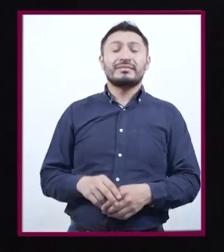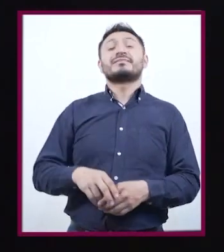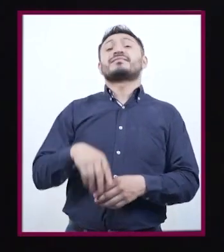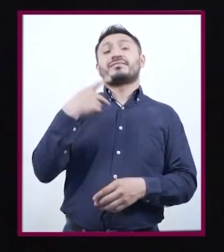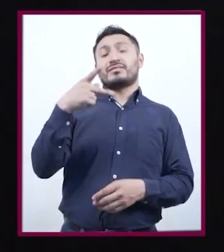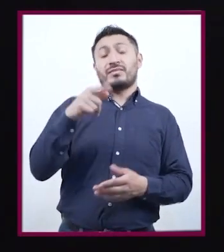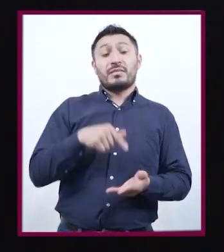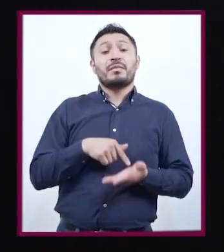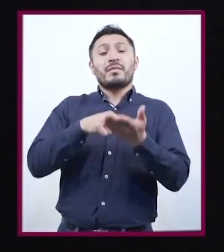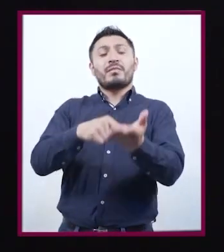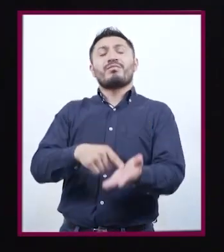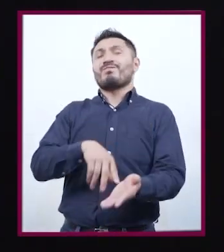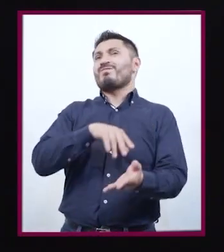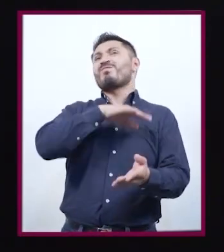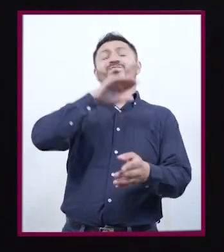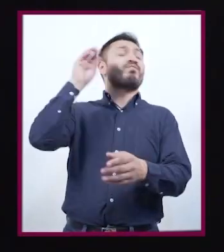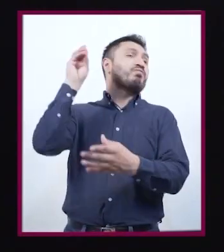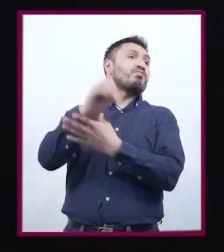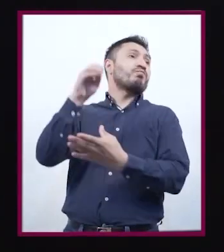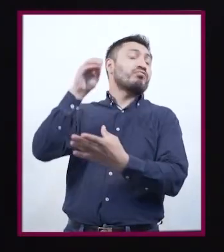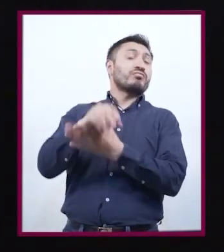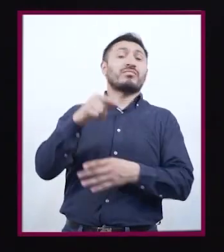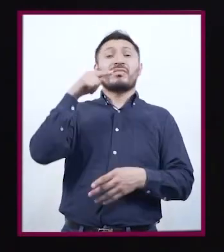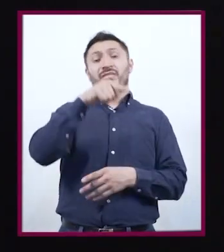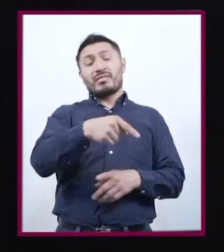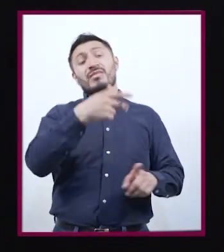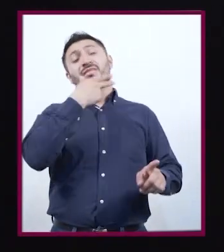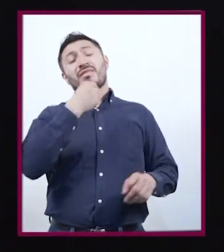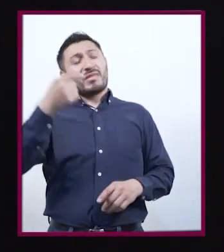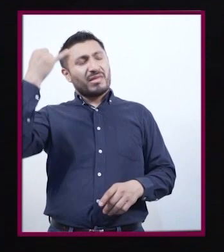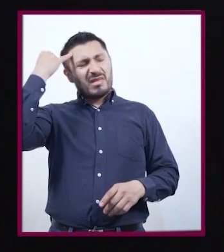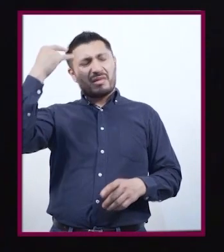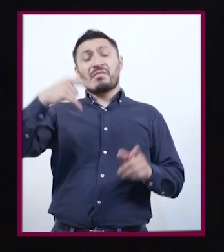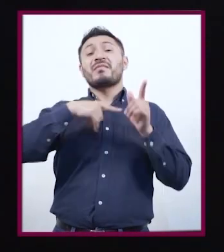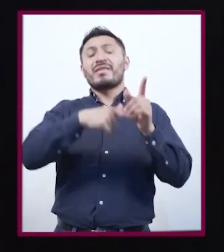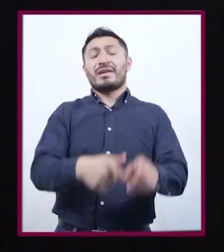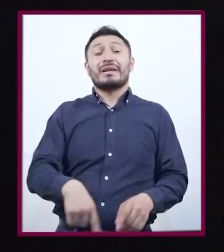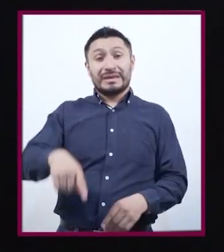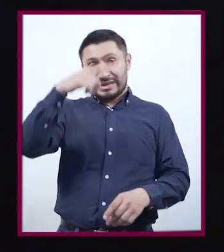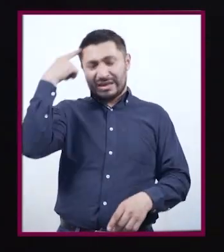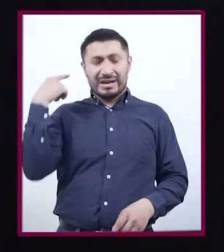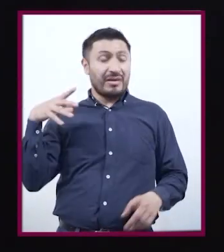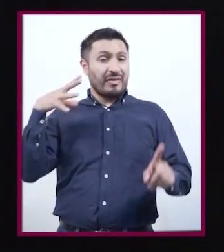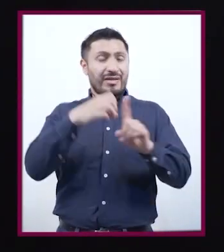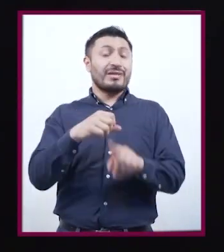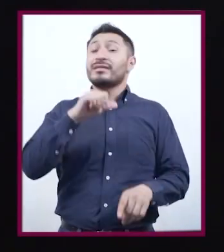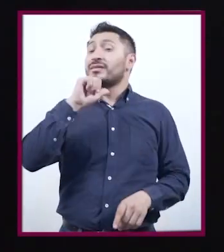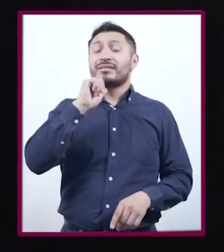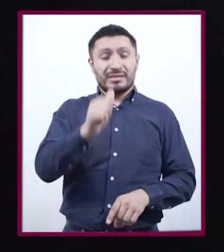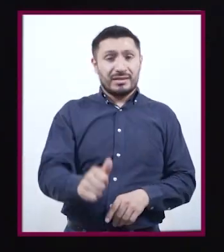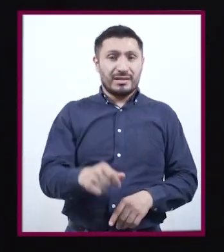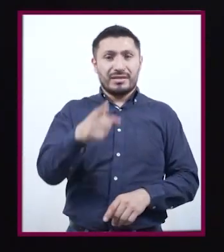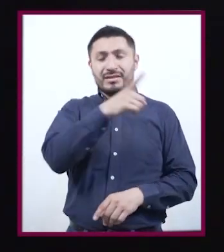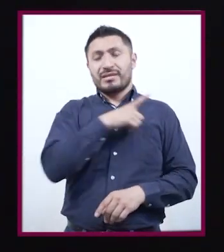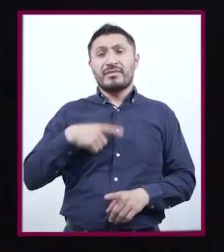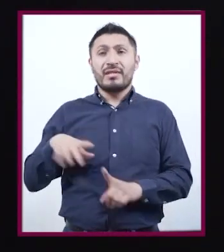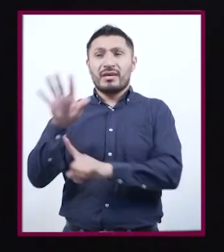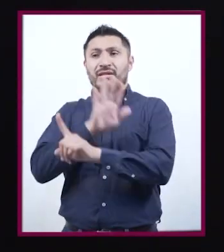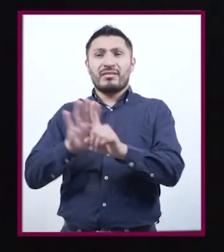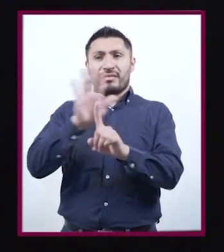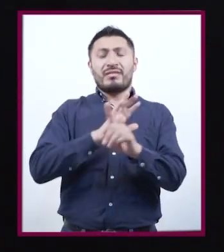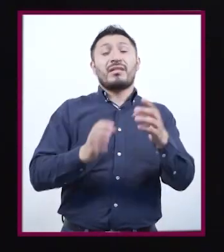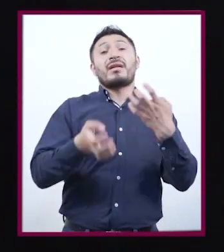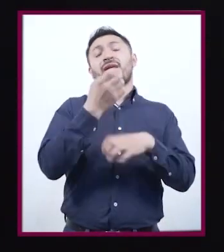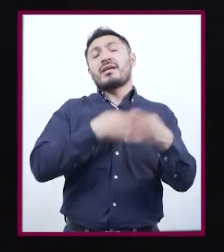su iniciativa fue desechada, él continuó con esta idea en la cabeza, que no fue fácil de materializar. Tuvo que convencer a